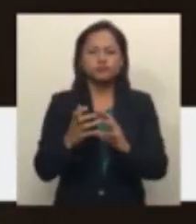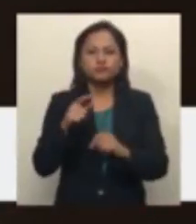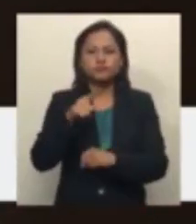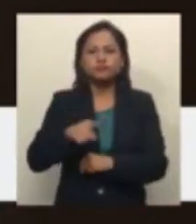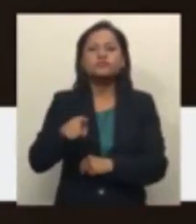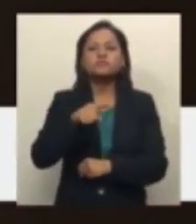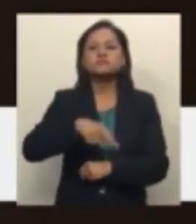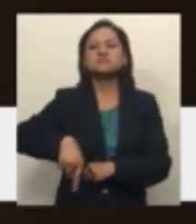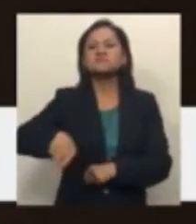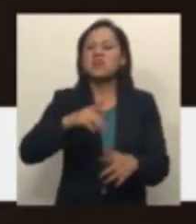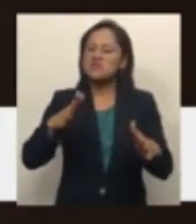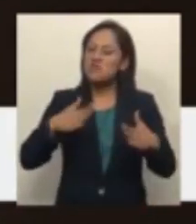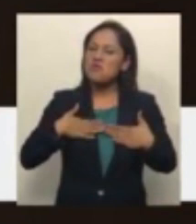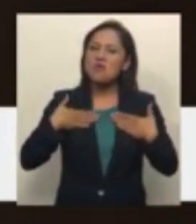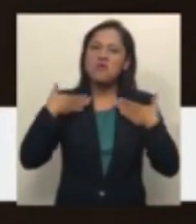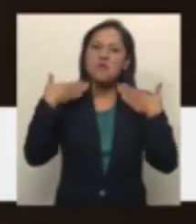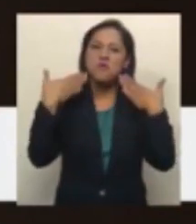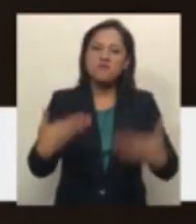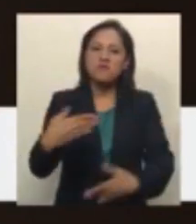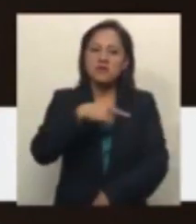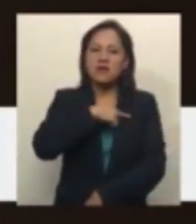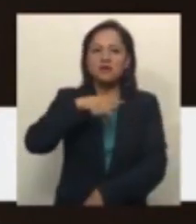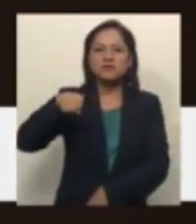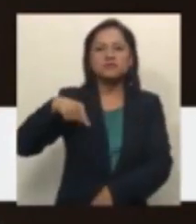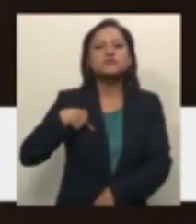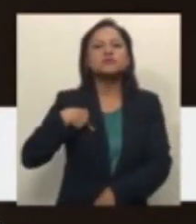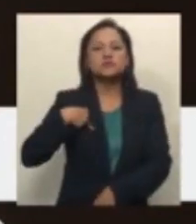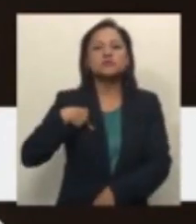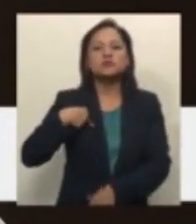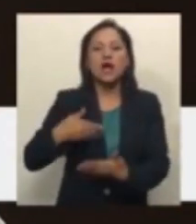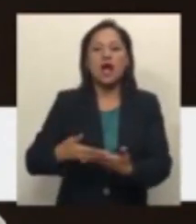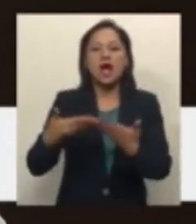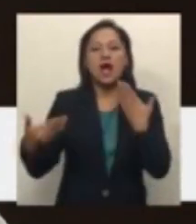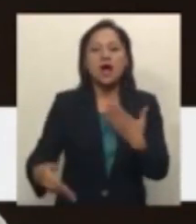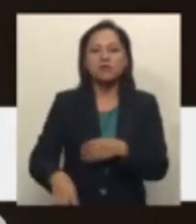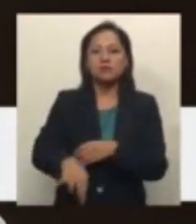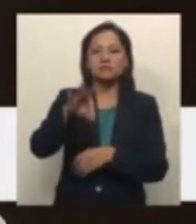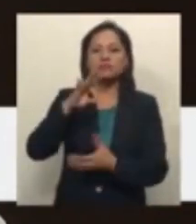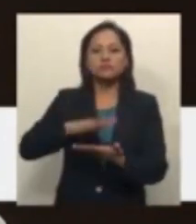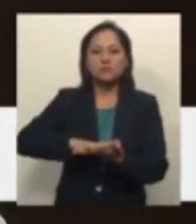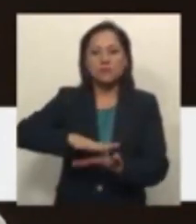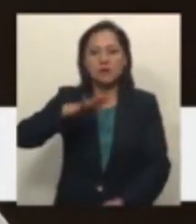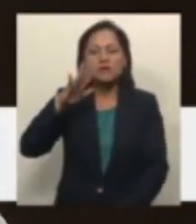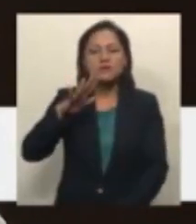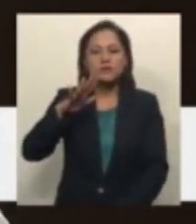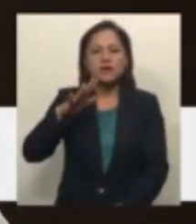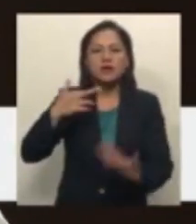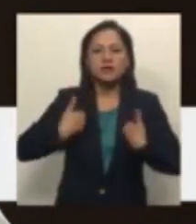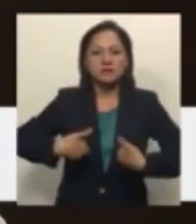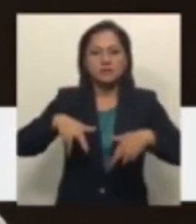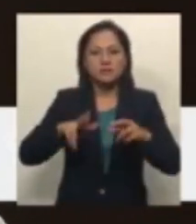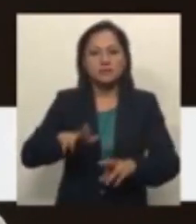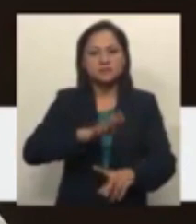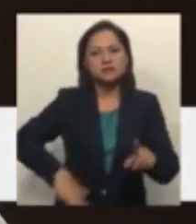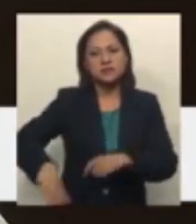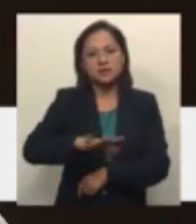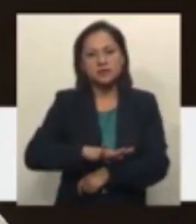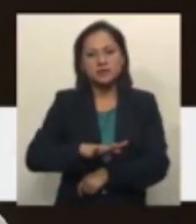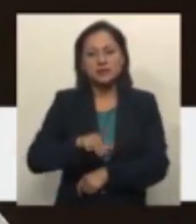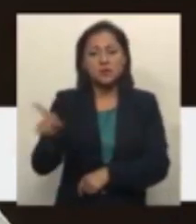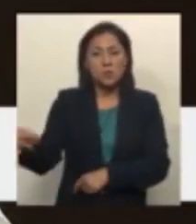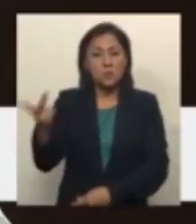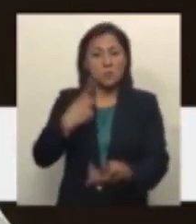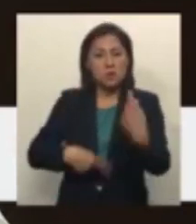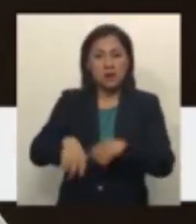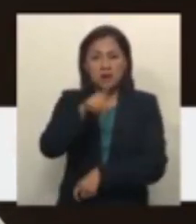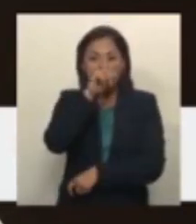en nosotros y nos da esta enorme responsabilidad de ser mayoría aquí en la representación del pueblo! Mienten cuando dicen que